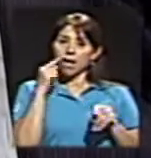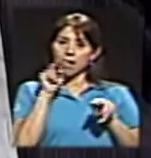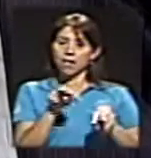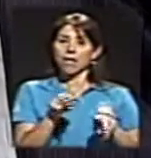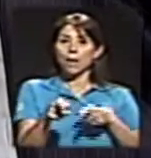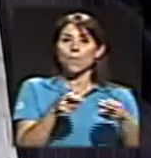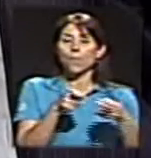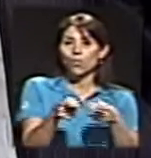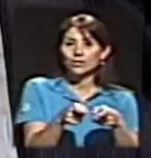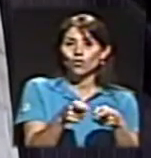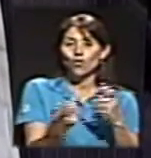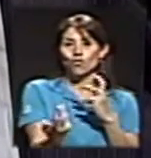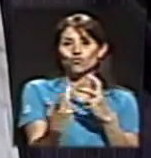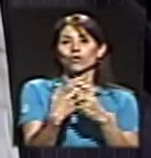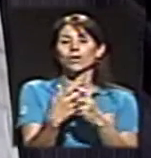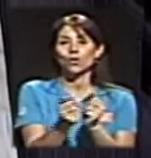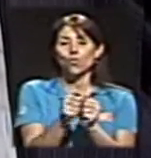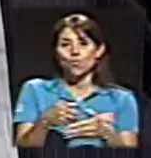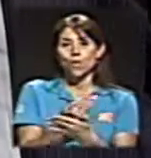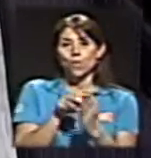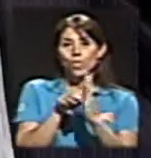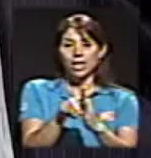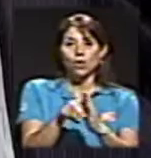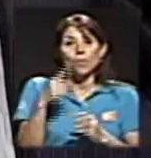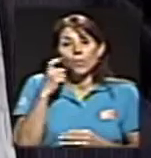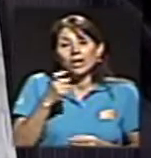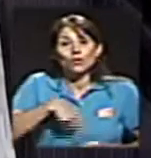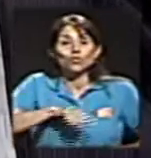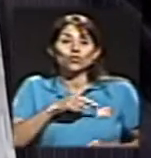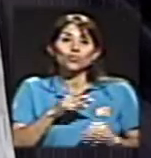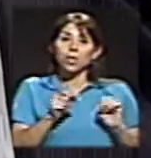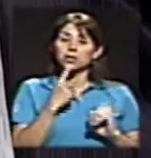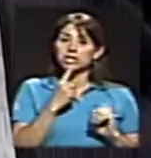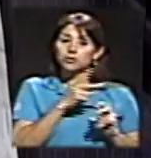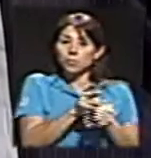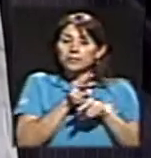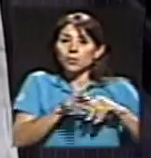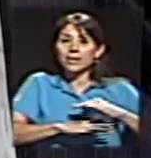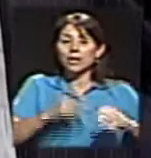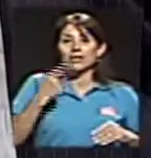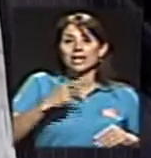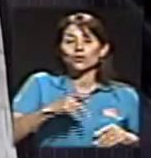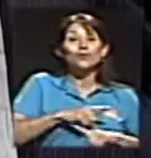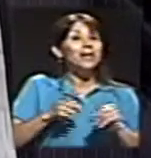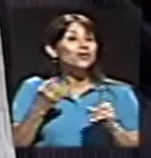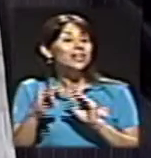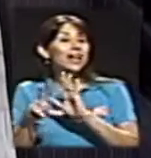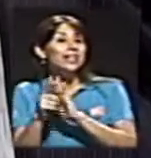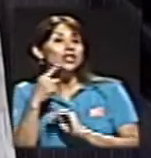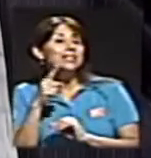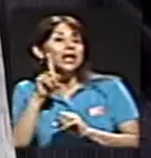con ese modelo de supervisión. Porque si nosotros decimos, bueno, vamos a supervisar basado en riesgos, pero la regulación dice cumpla con tal cosa,